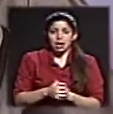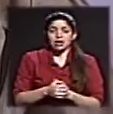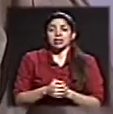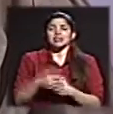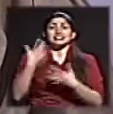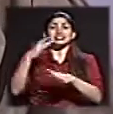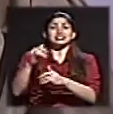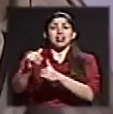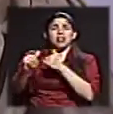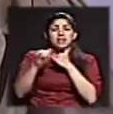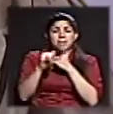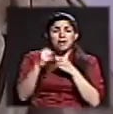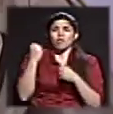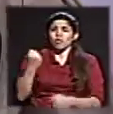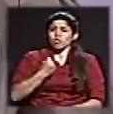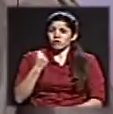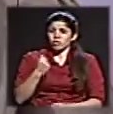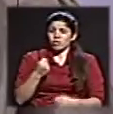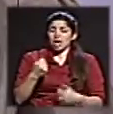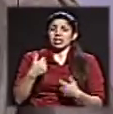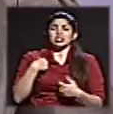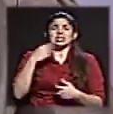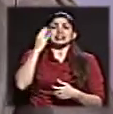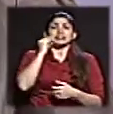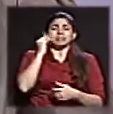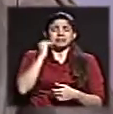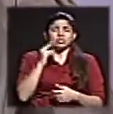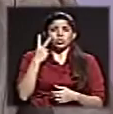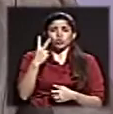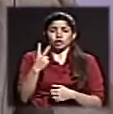hecho demandas muy fuertes. Yo he tenido 2